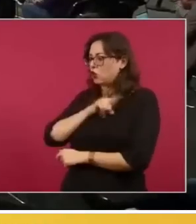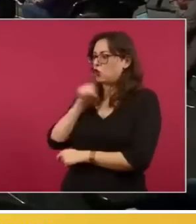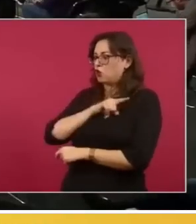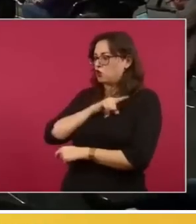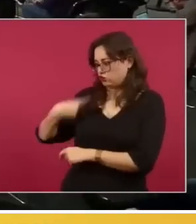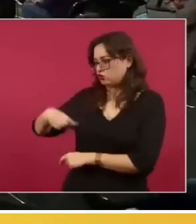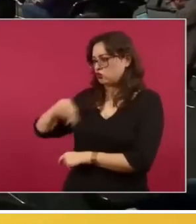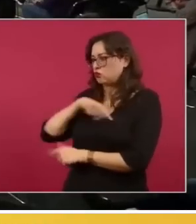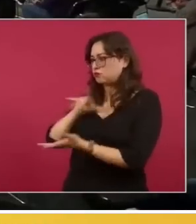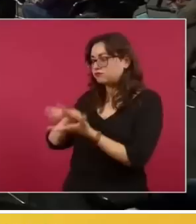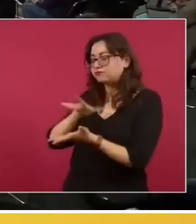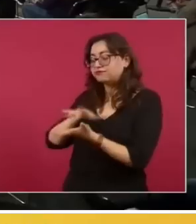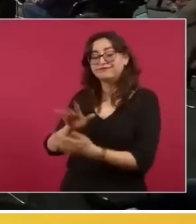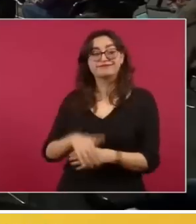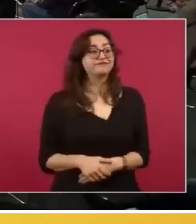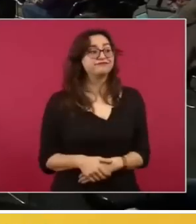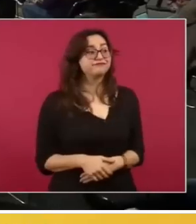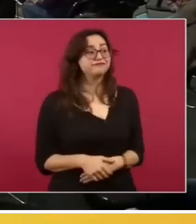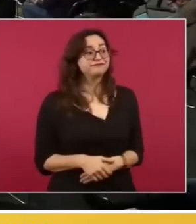Y dice, no.